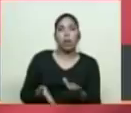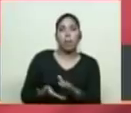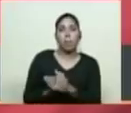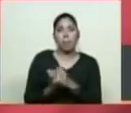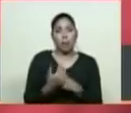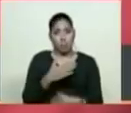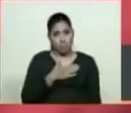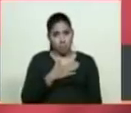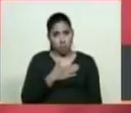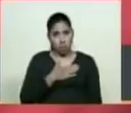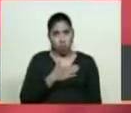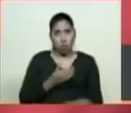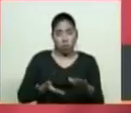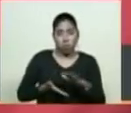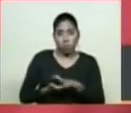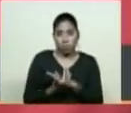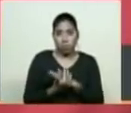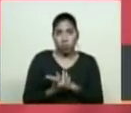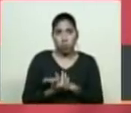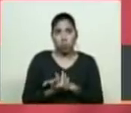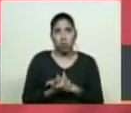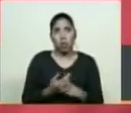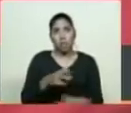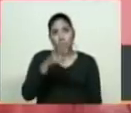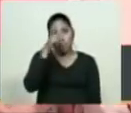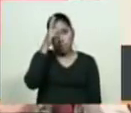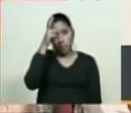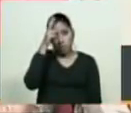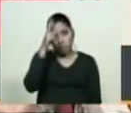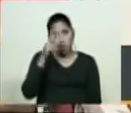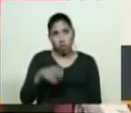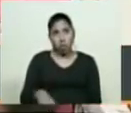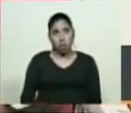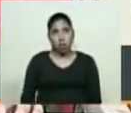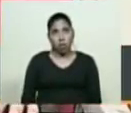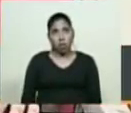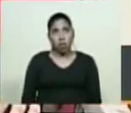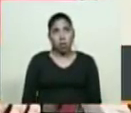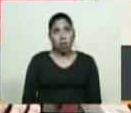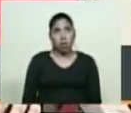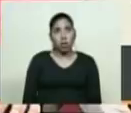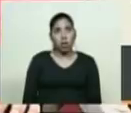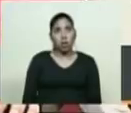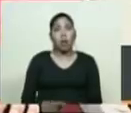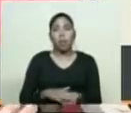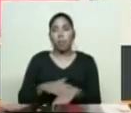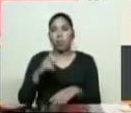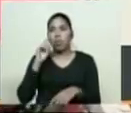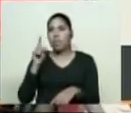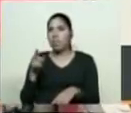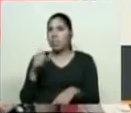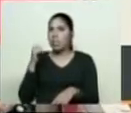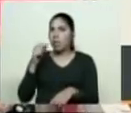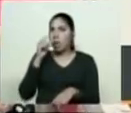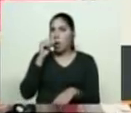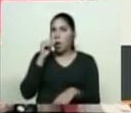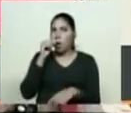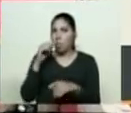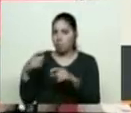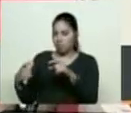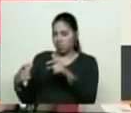mío en Falcón, porque cuando vi la foto del carnet de Pedro, de Víctor, dije, ah, pero bueno, y el mío